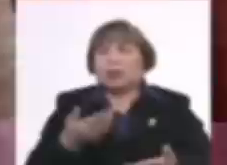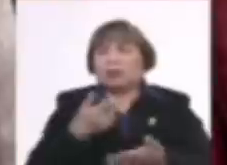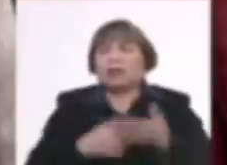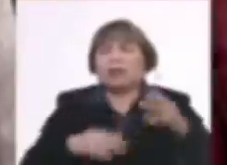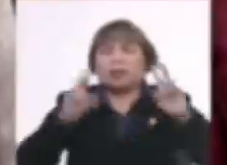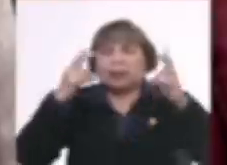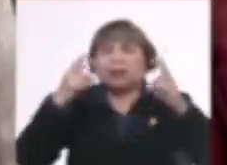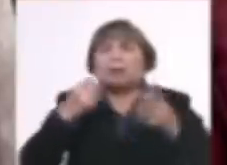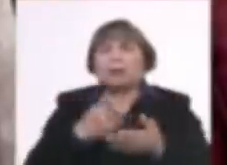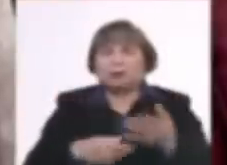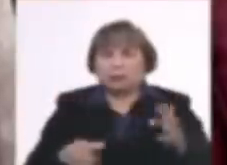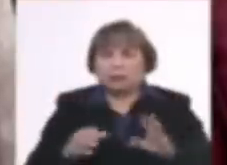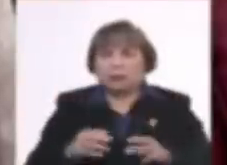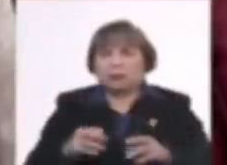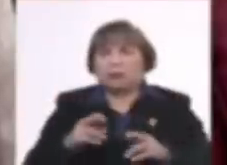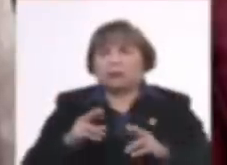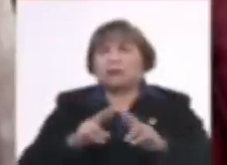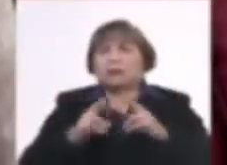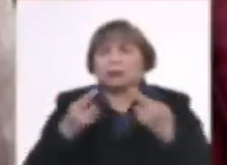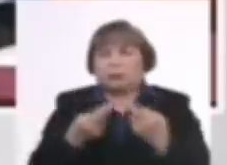qué temas trataron en esa reunión.